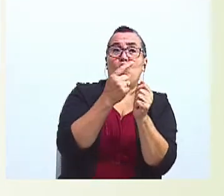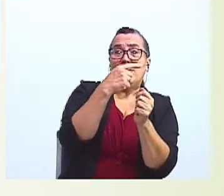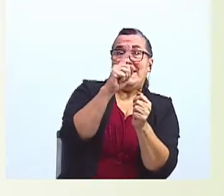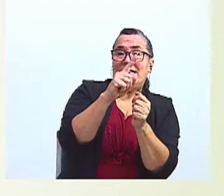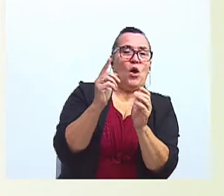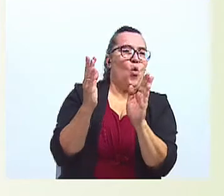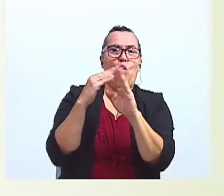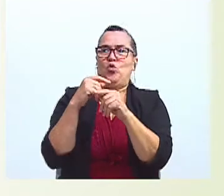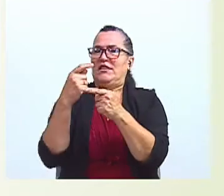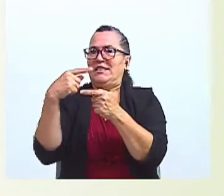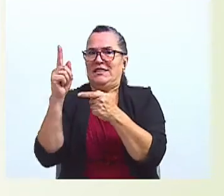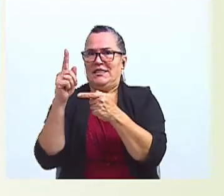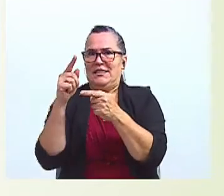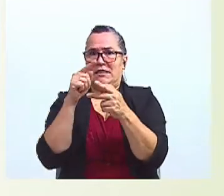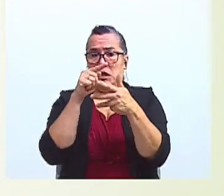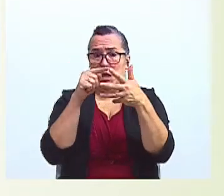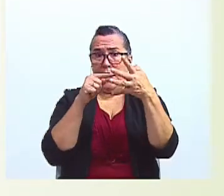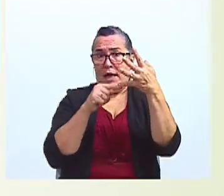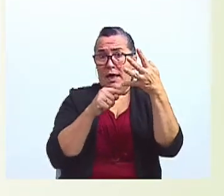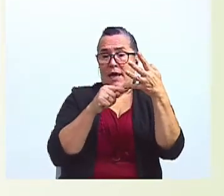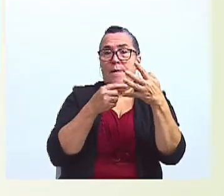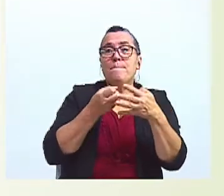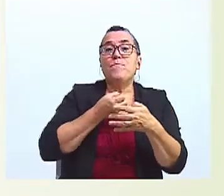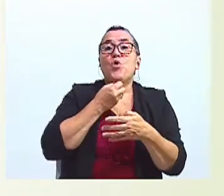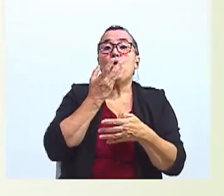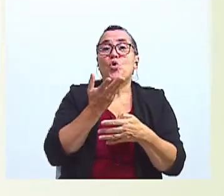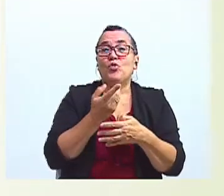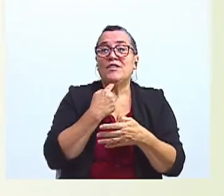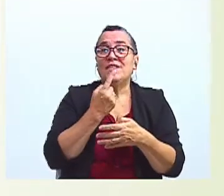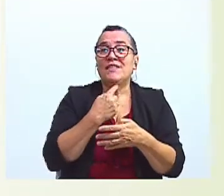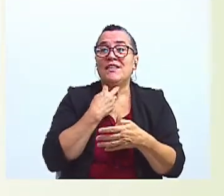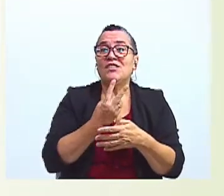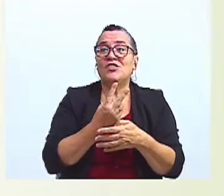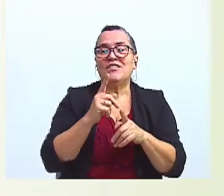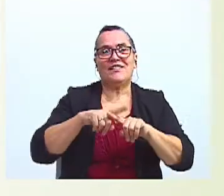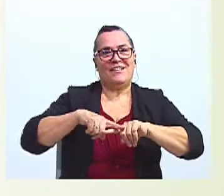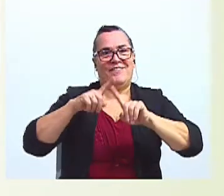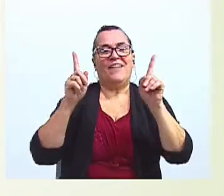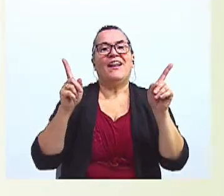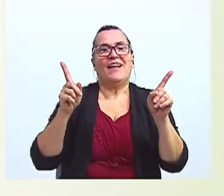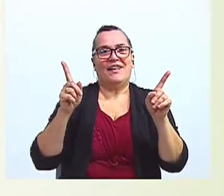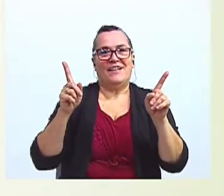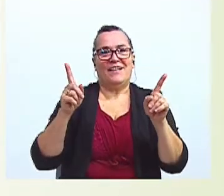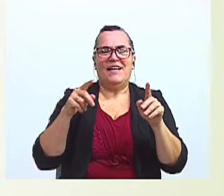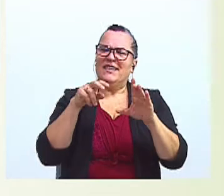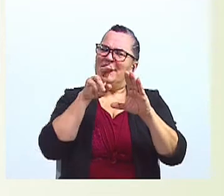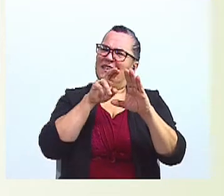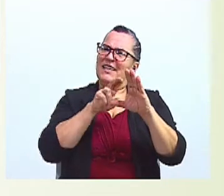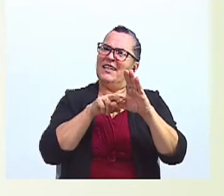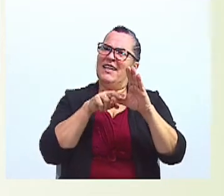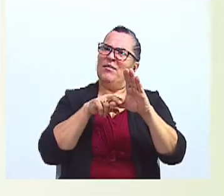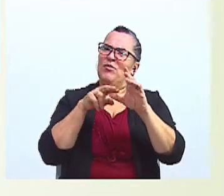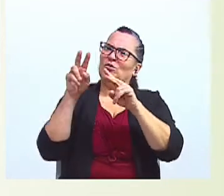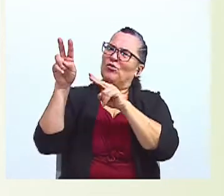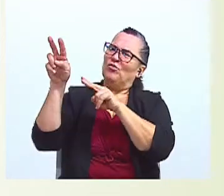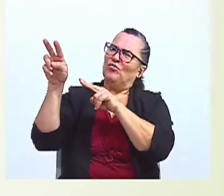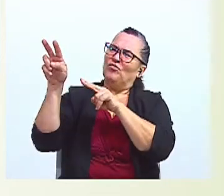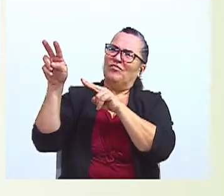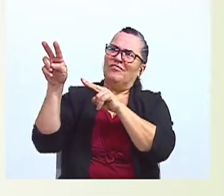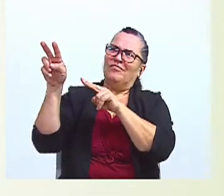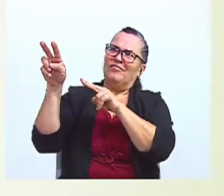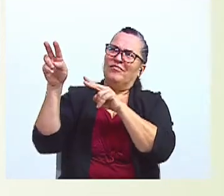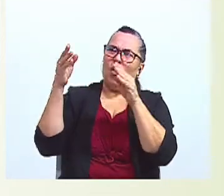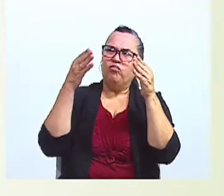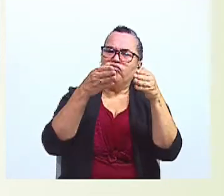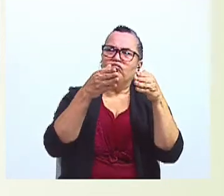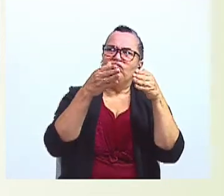y dependiendo de todo eso, la pronunciación va a ser distinta. Centrémonos en esta primera, ¿por